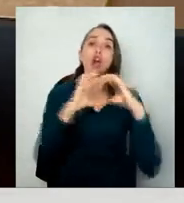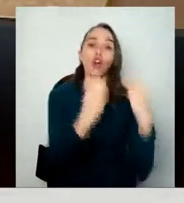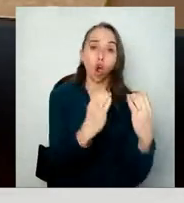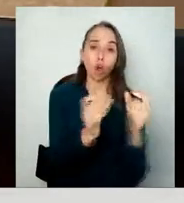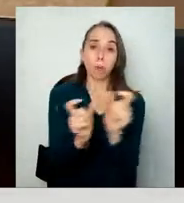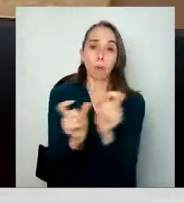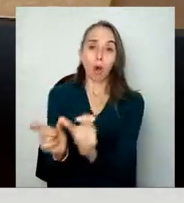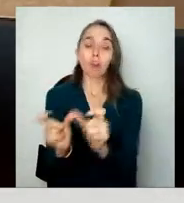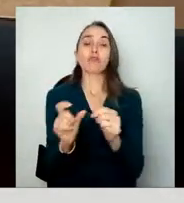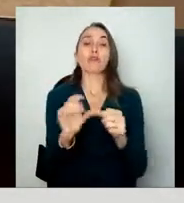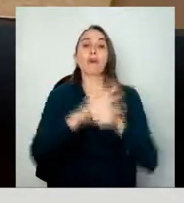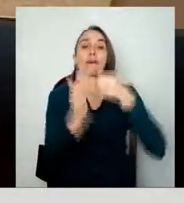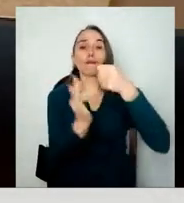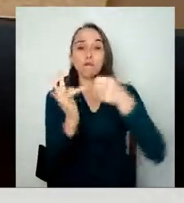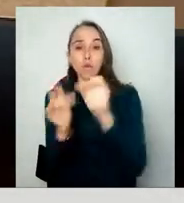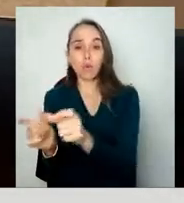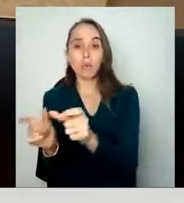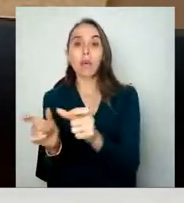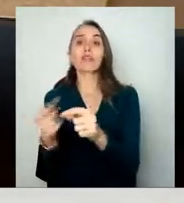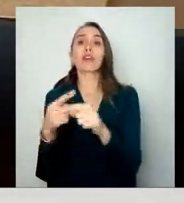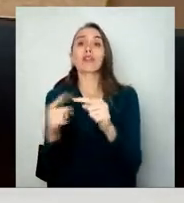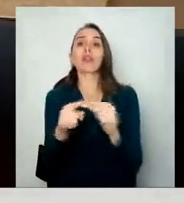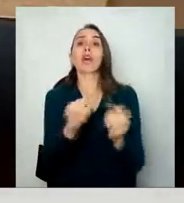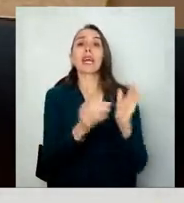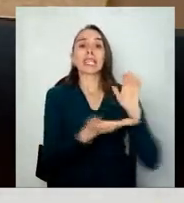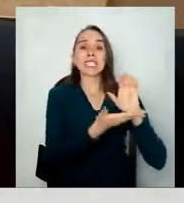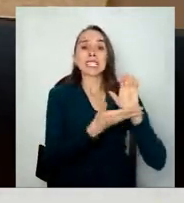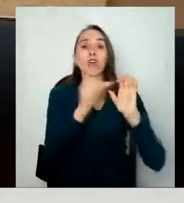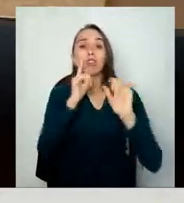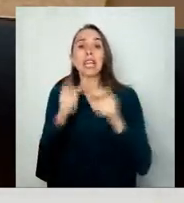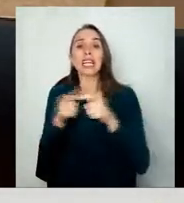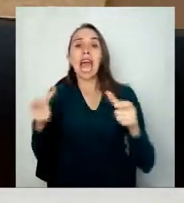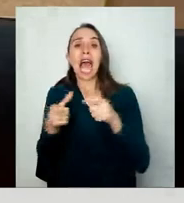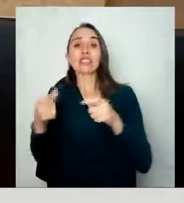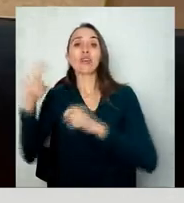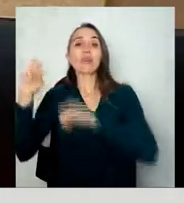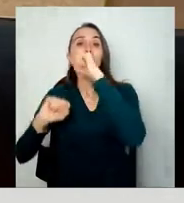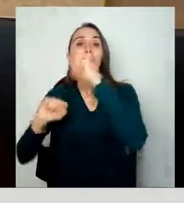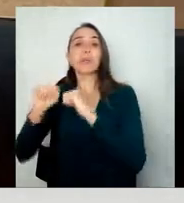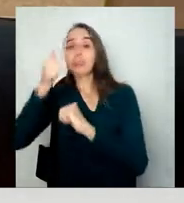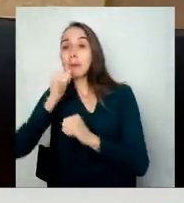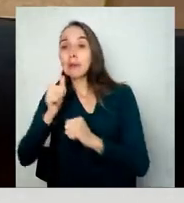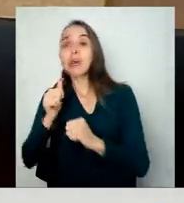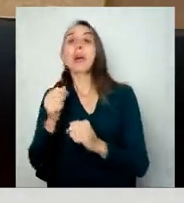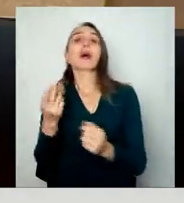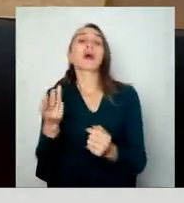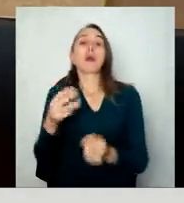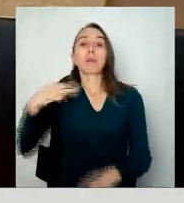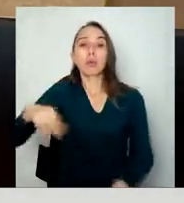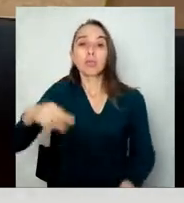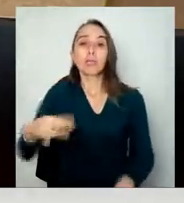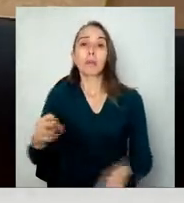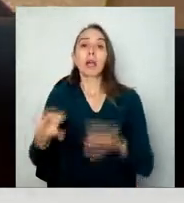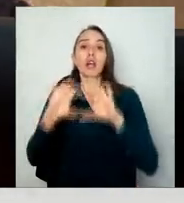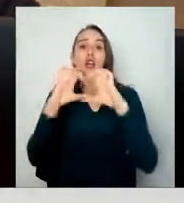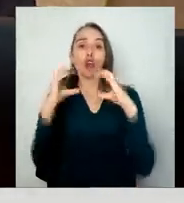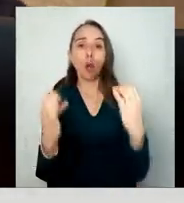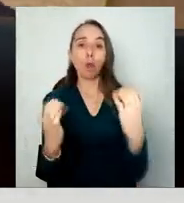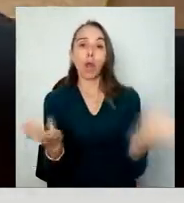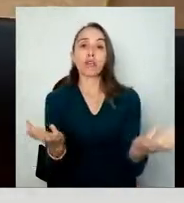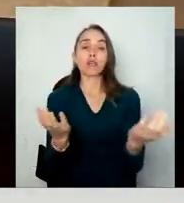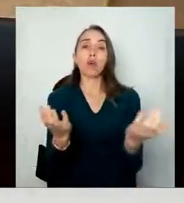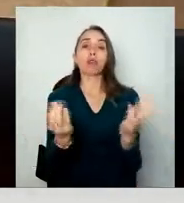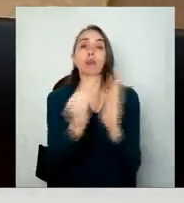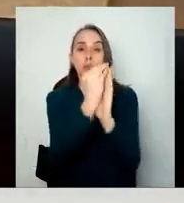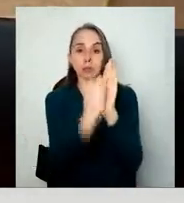de su administración o dirección un organismo del estado por ejemplo en los municipios las corporaciones lo decía recién el diputado